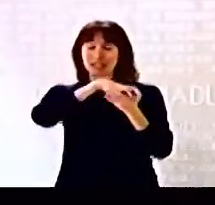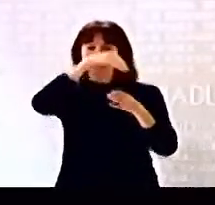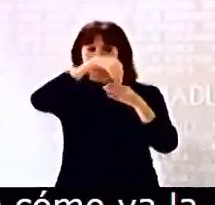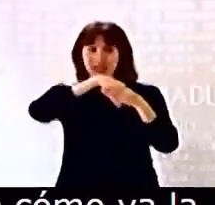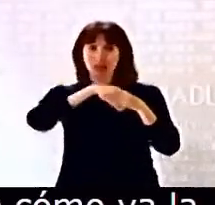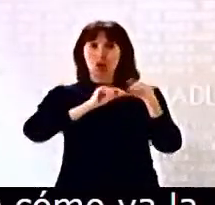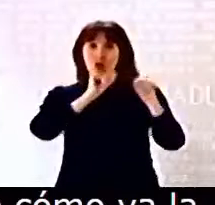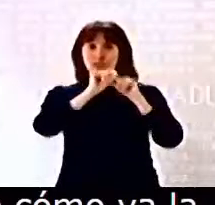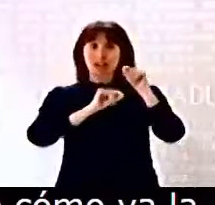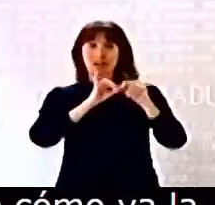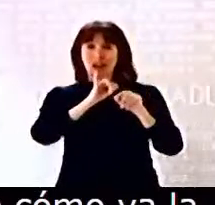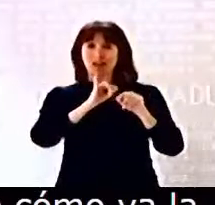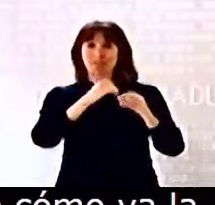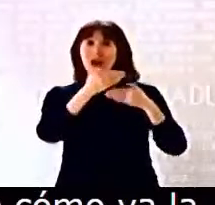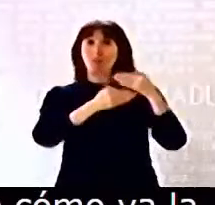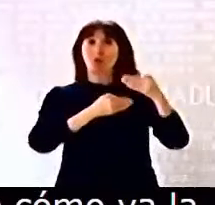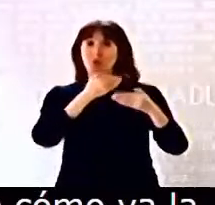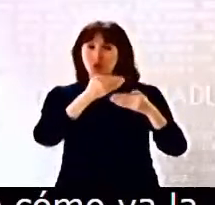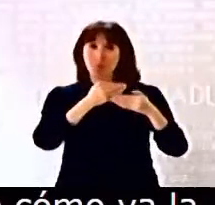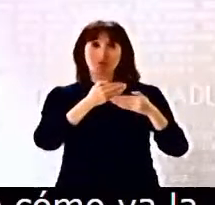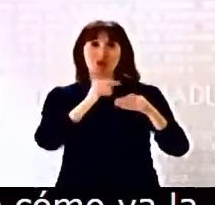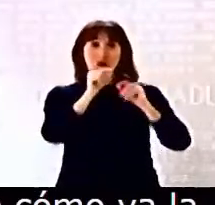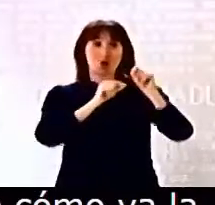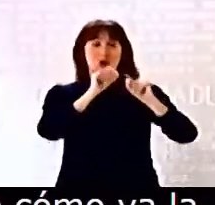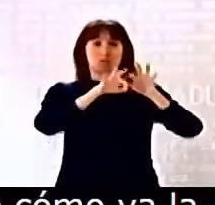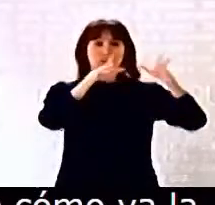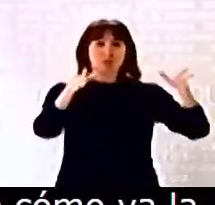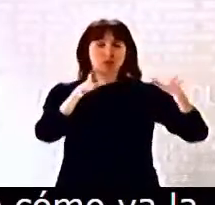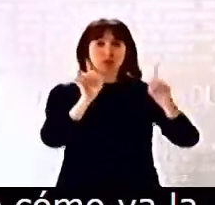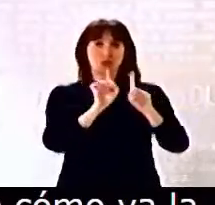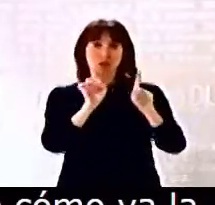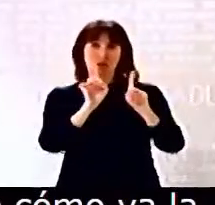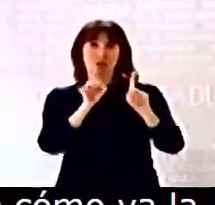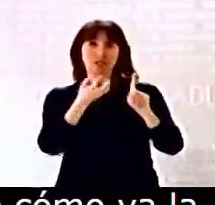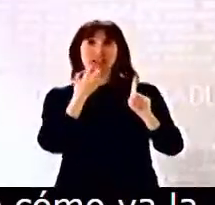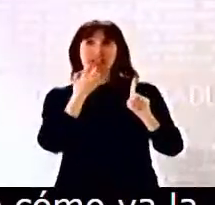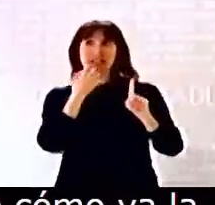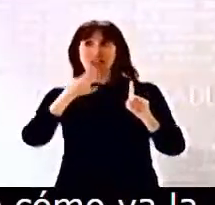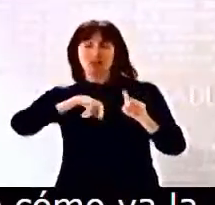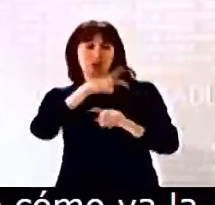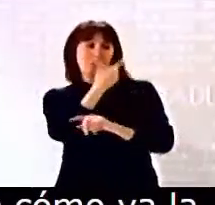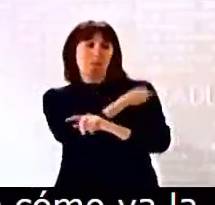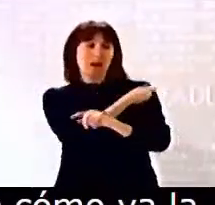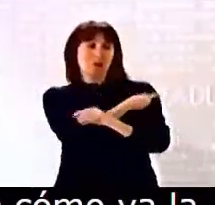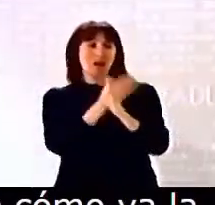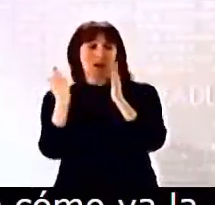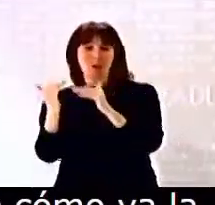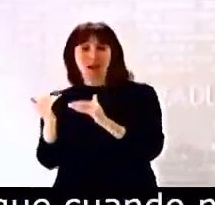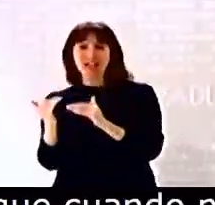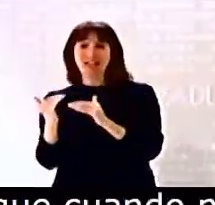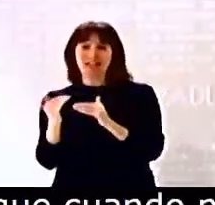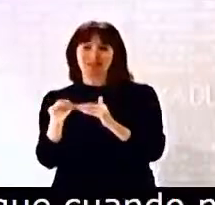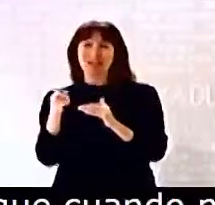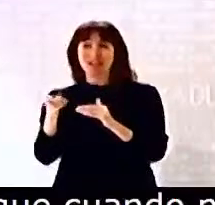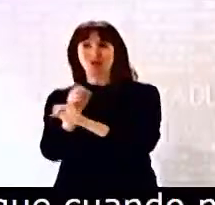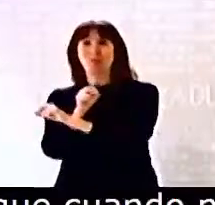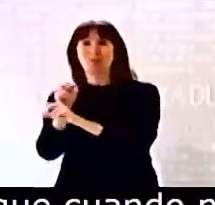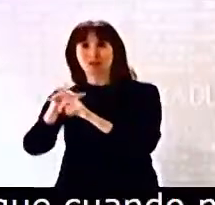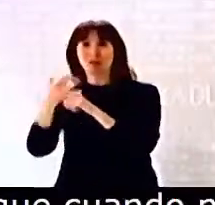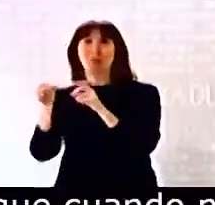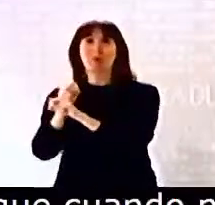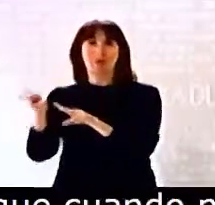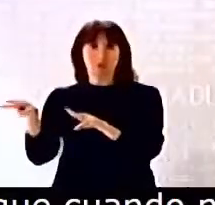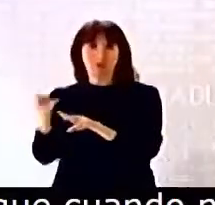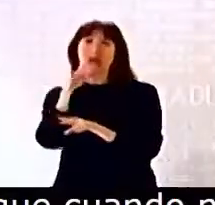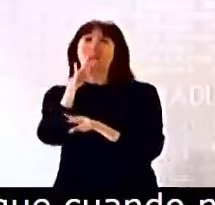la evolución está siendo más leve que en aquellas que cuando no habíamos vacunado a las residencias, ¿no? Con